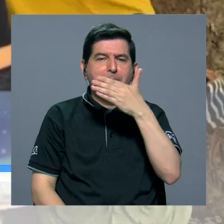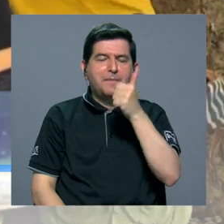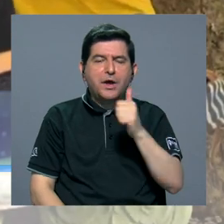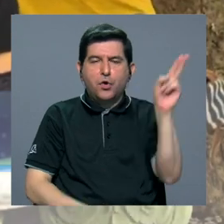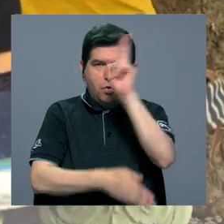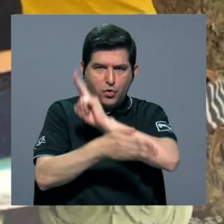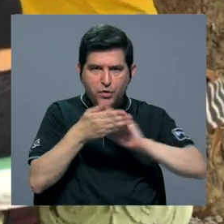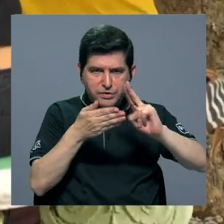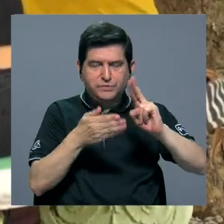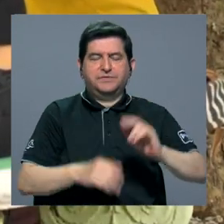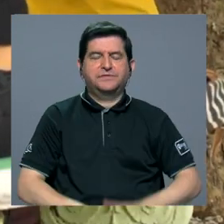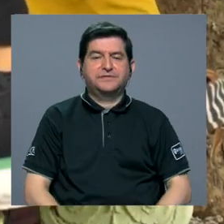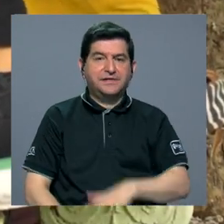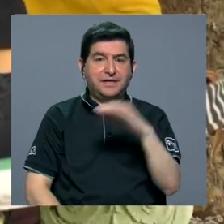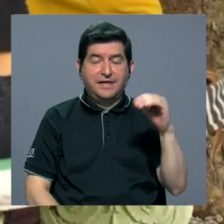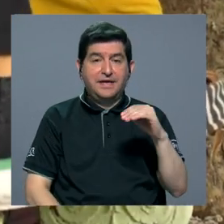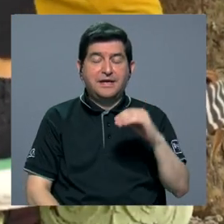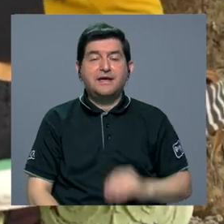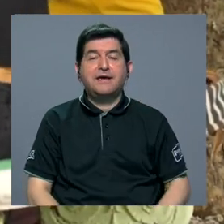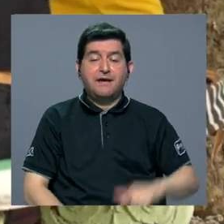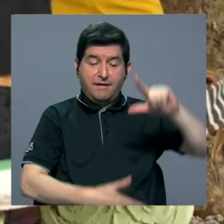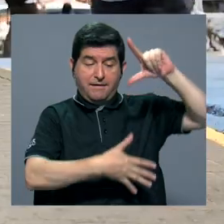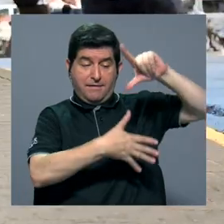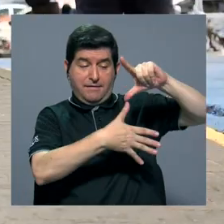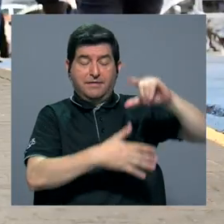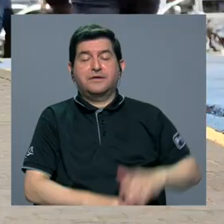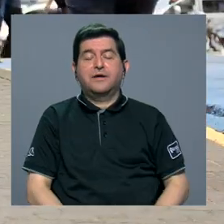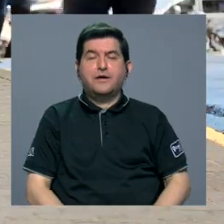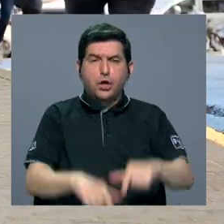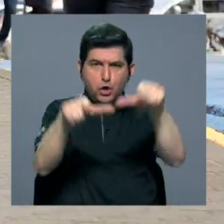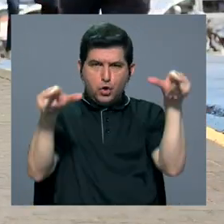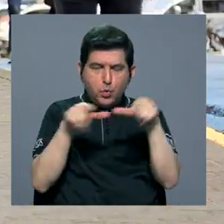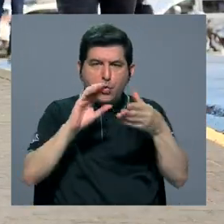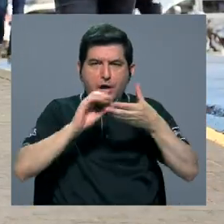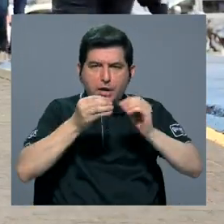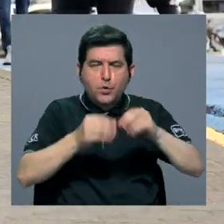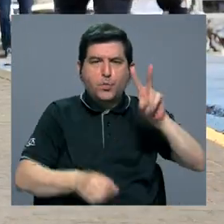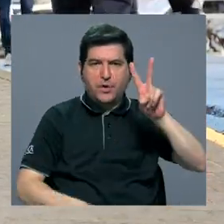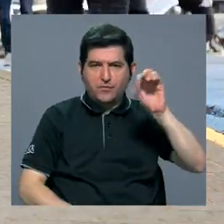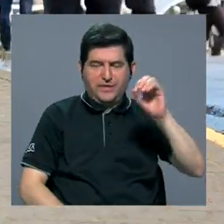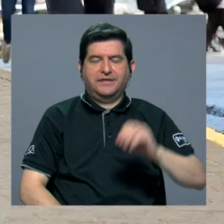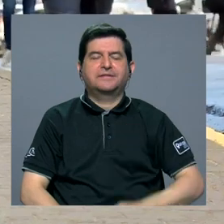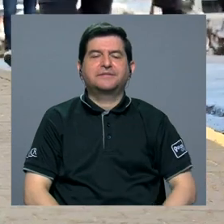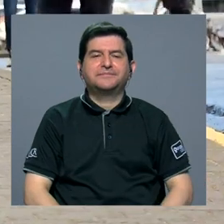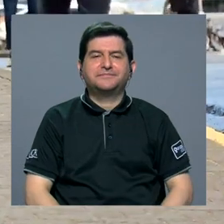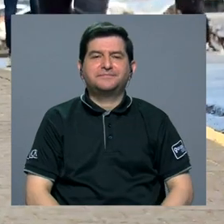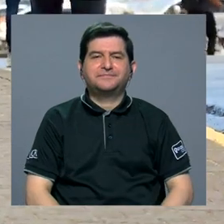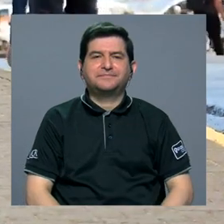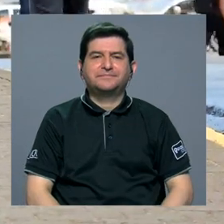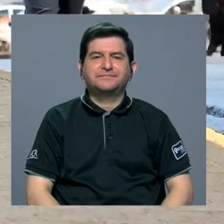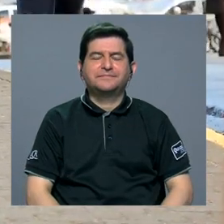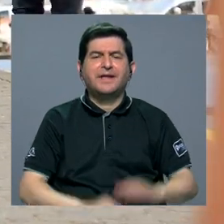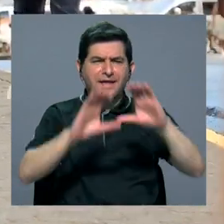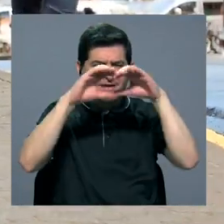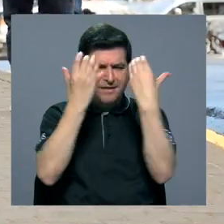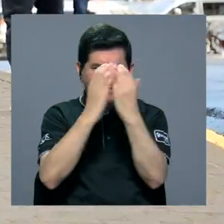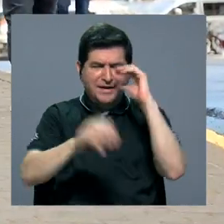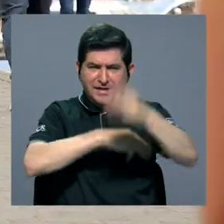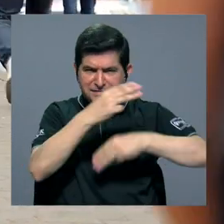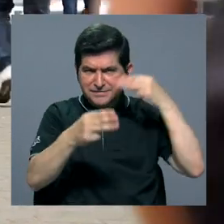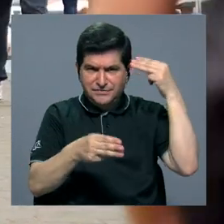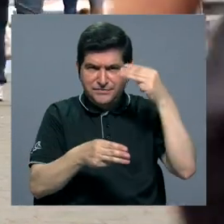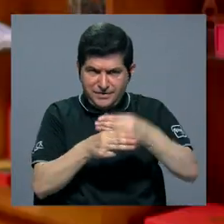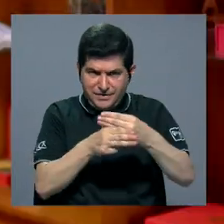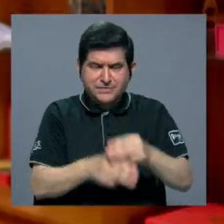mejores universidades y a nivel latinoamericano ocupa el puesto número 20. La clasificación